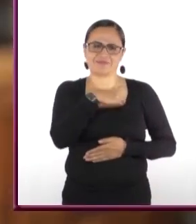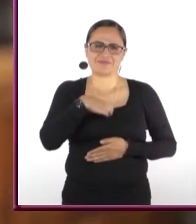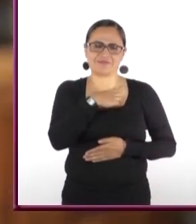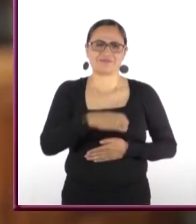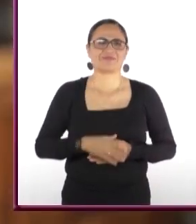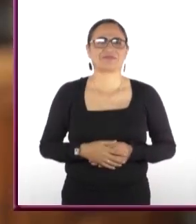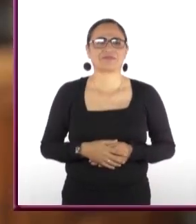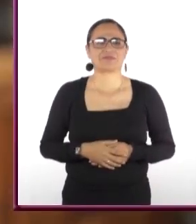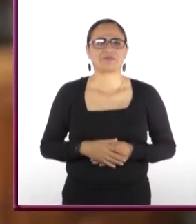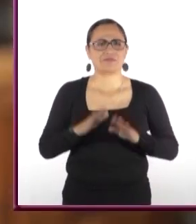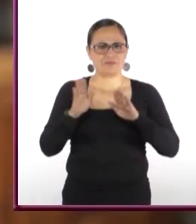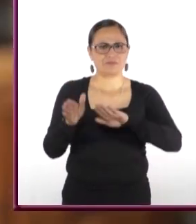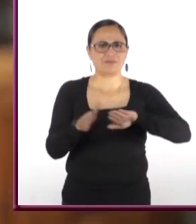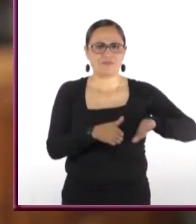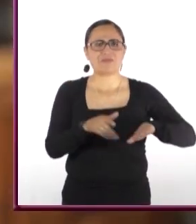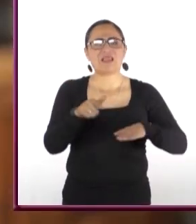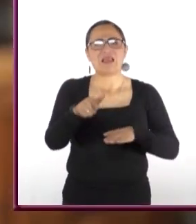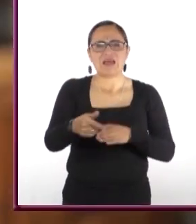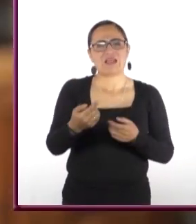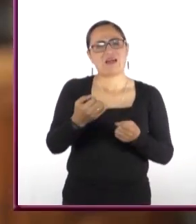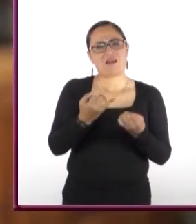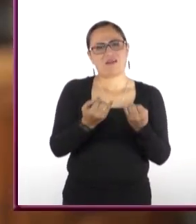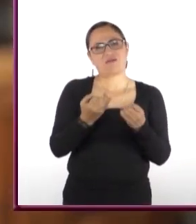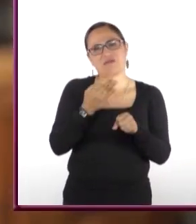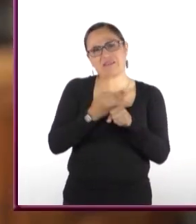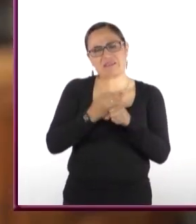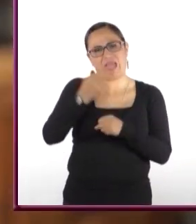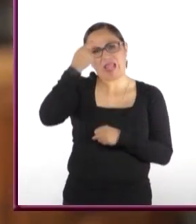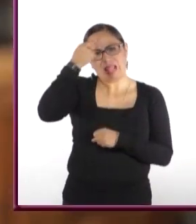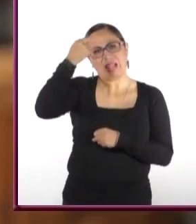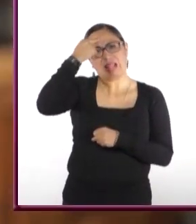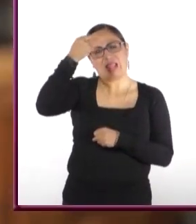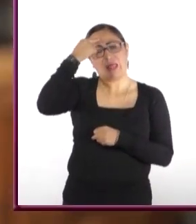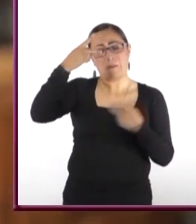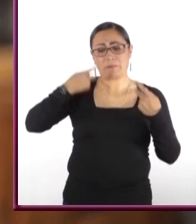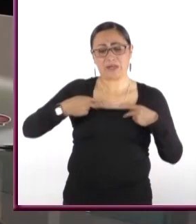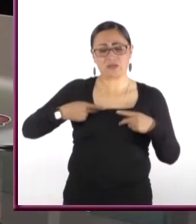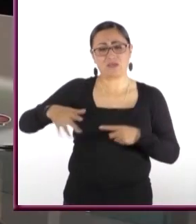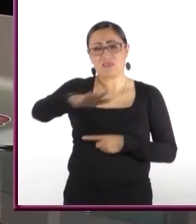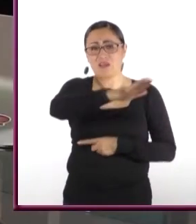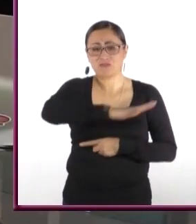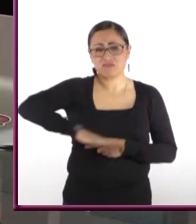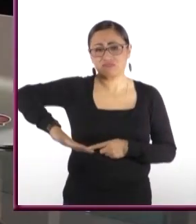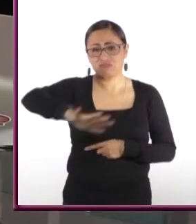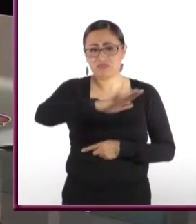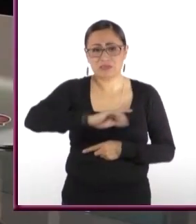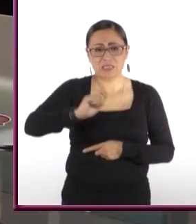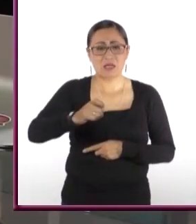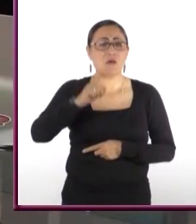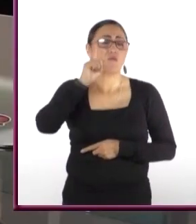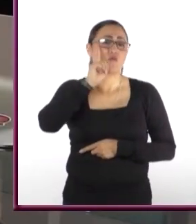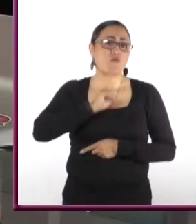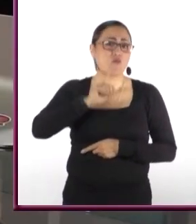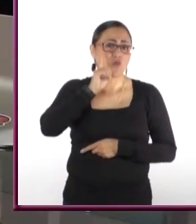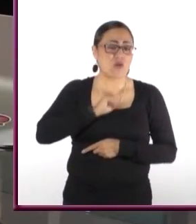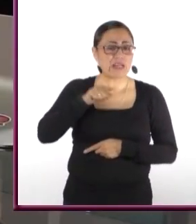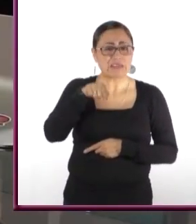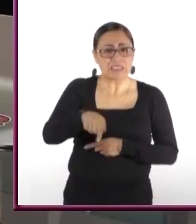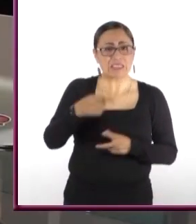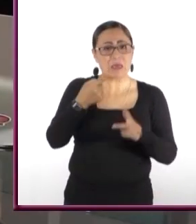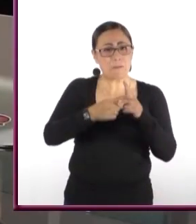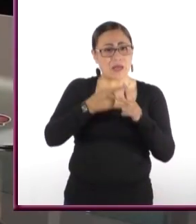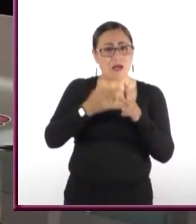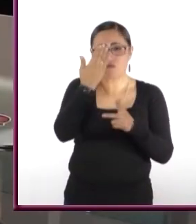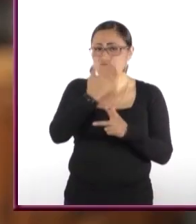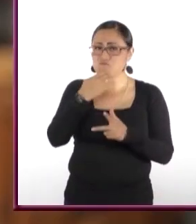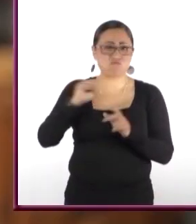Me gustaría hablar de un prejuicio que existe muy dañino para esta sociedad, que es que las mujeres no son buenas para